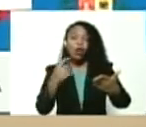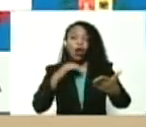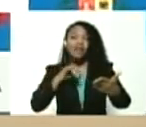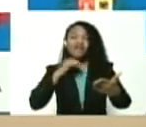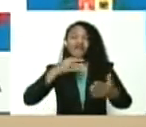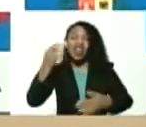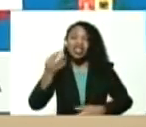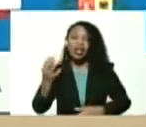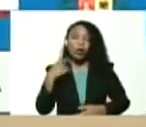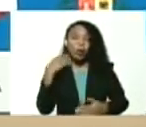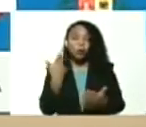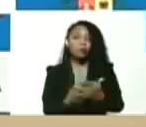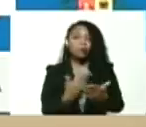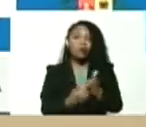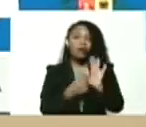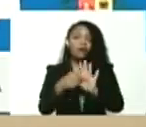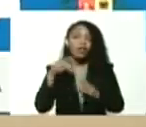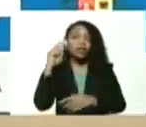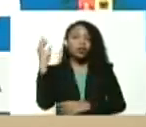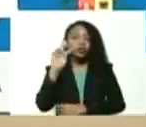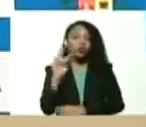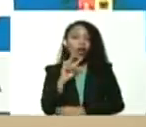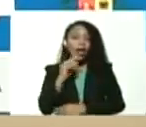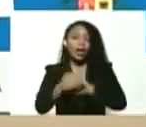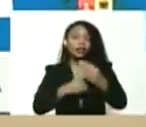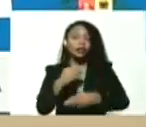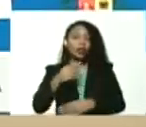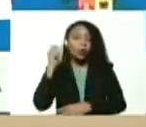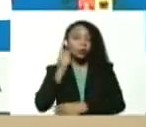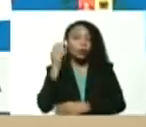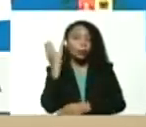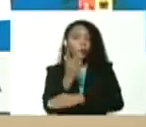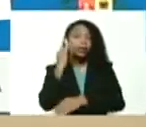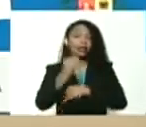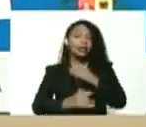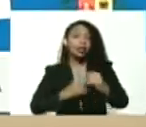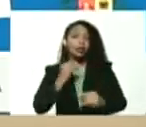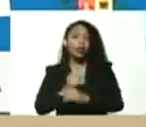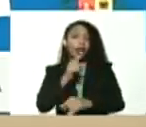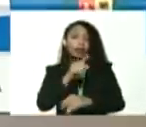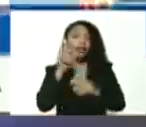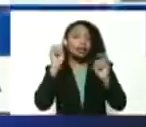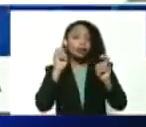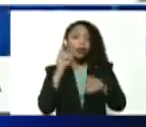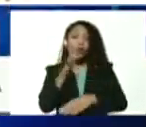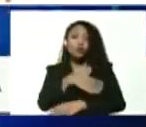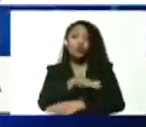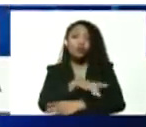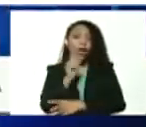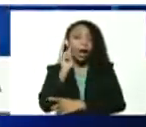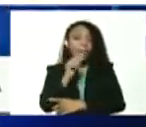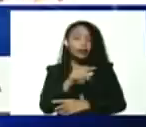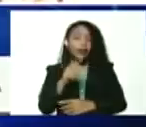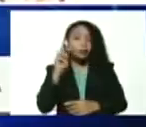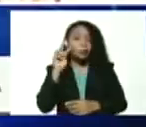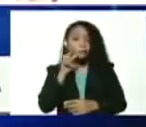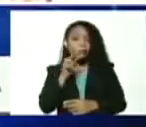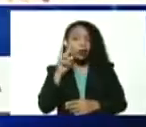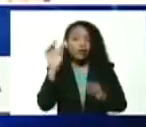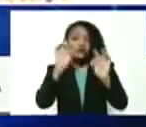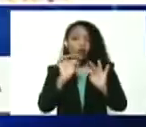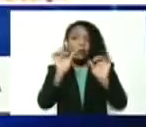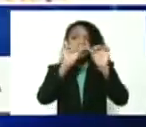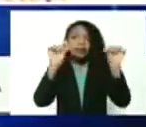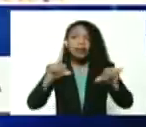como los que presentó Venezuela ante la Corte Penal Internacional en este caso, donde se de forma